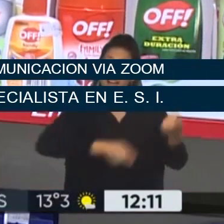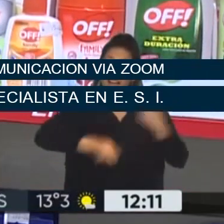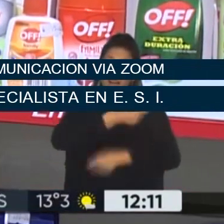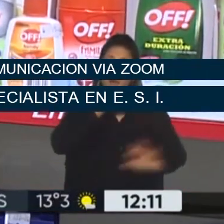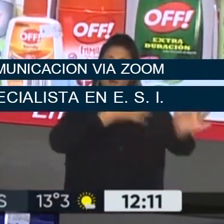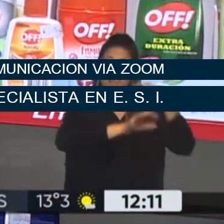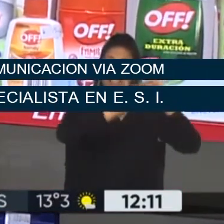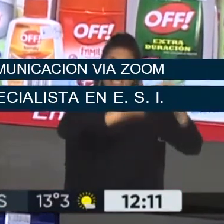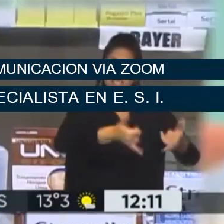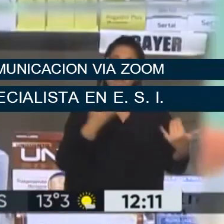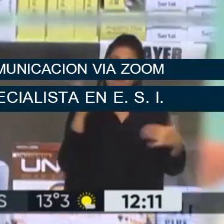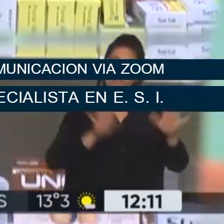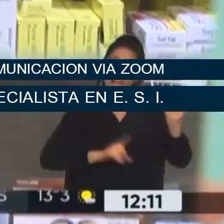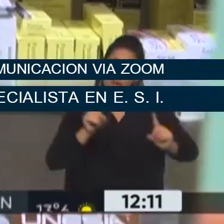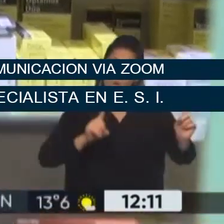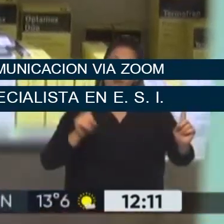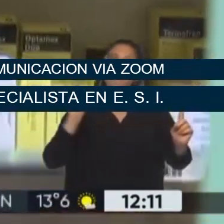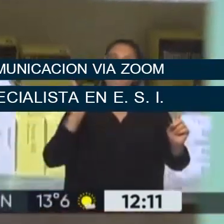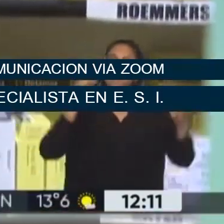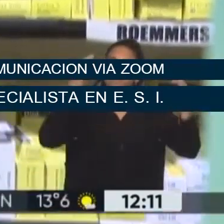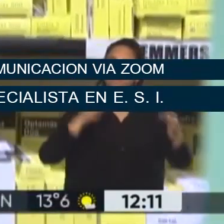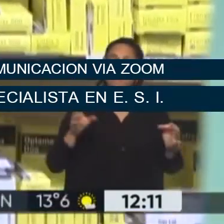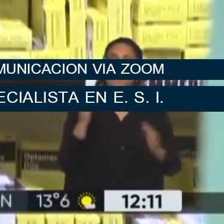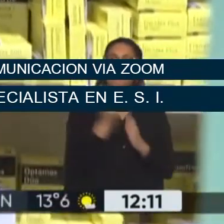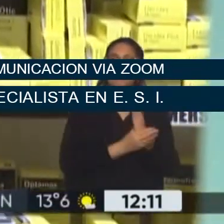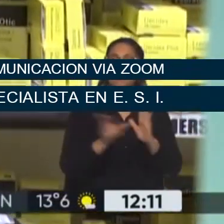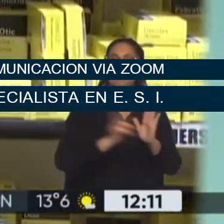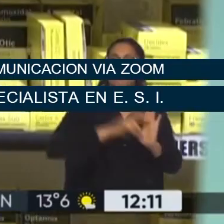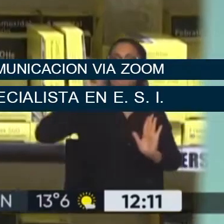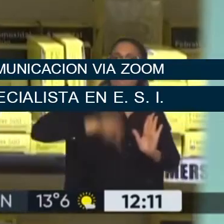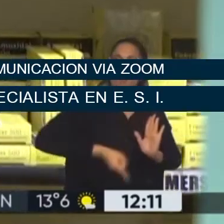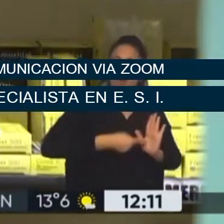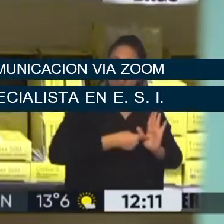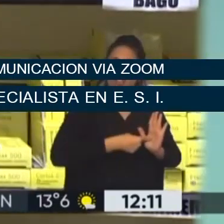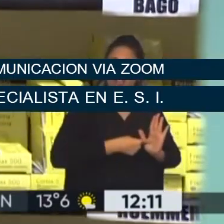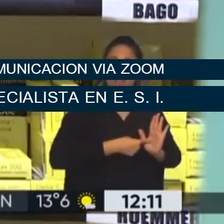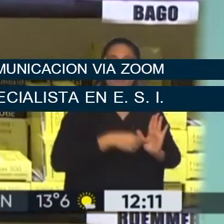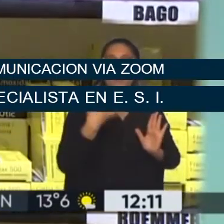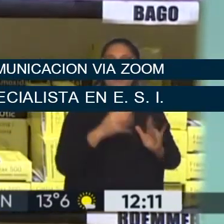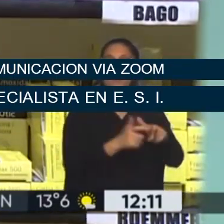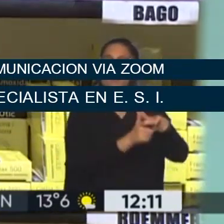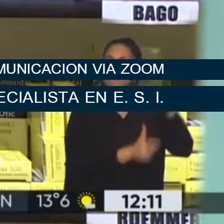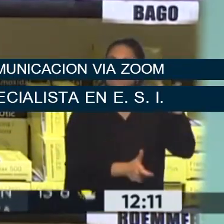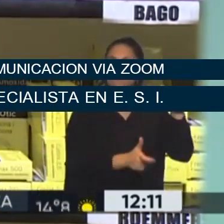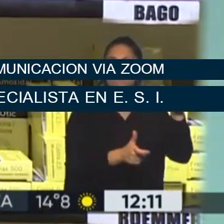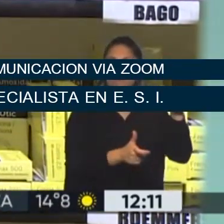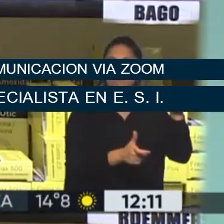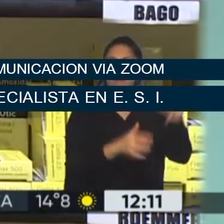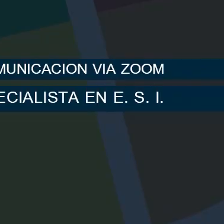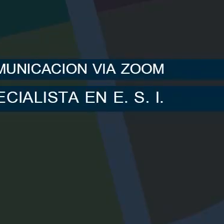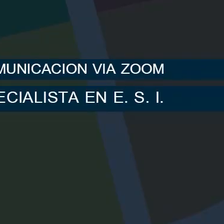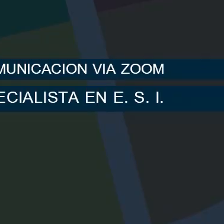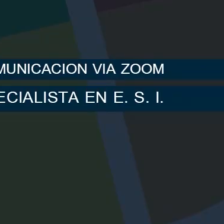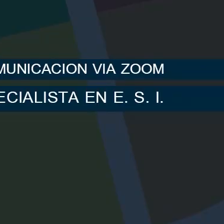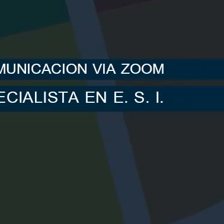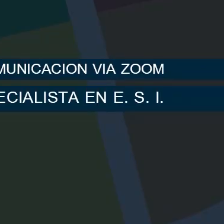no ovule Por eso mientras más cercano al episodio disruptivo mayor efectividad tiene muchas veces